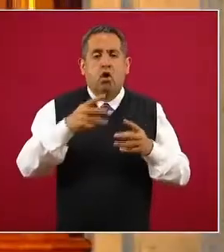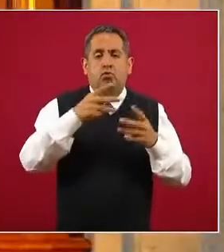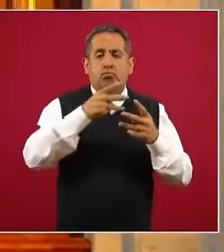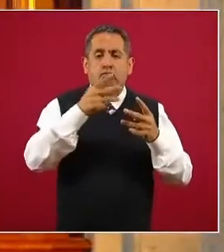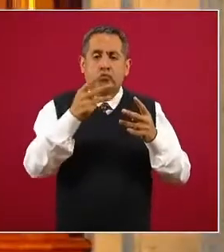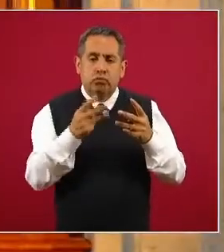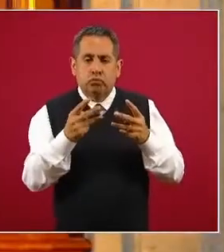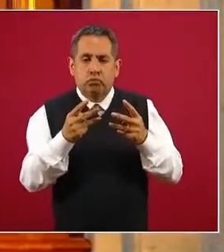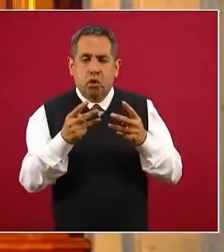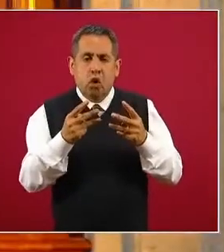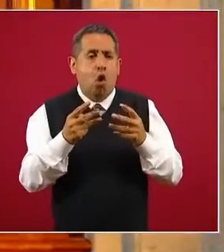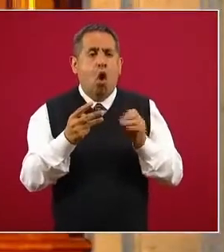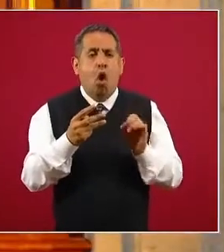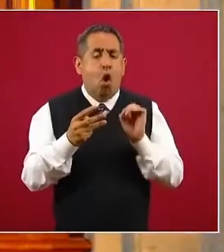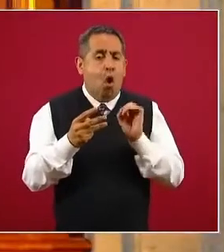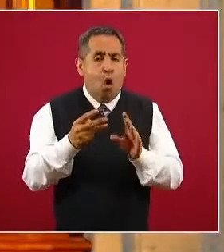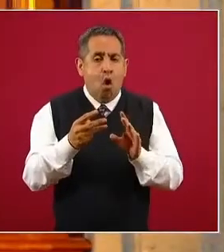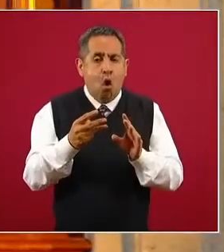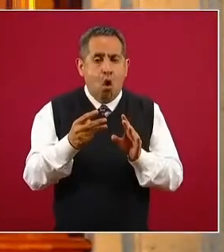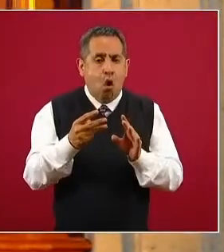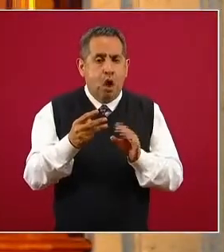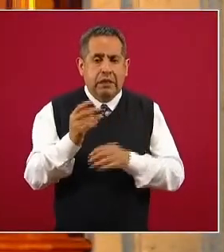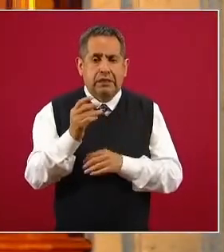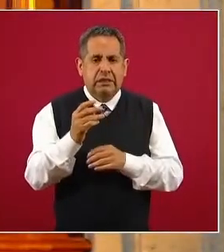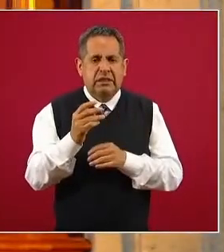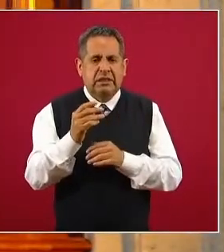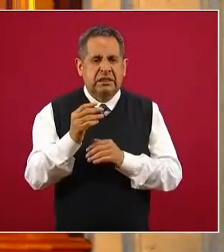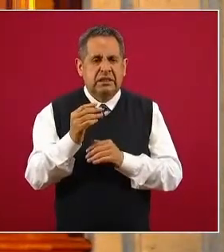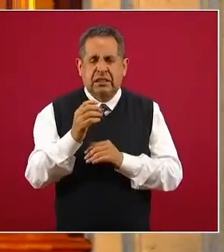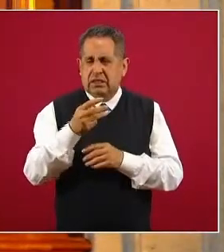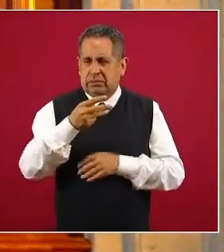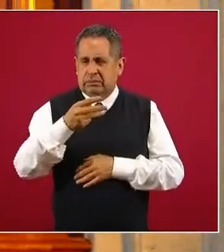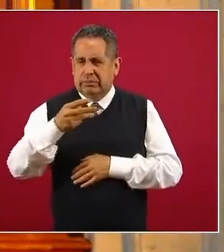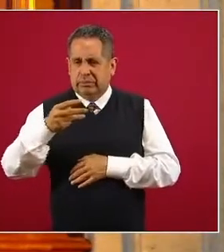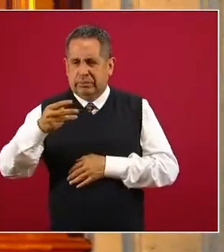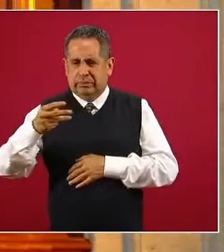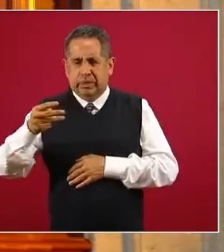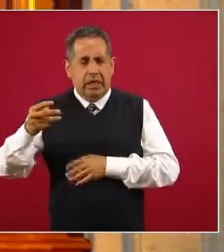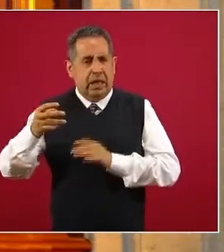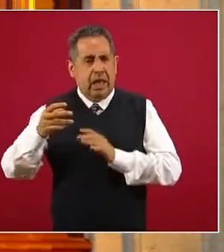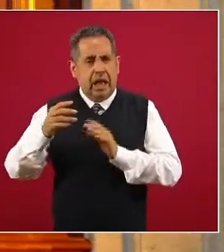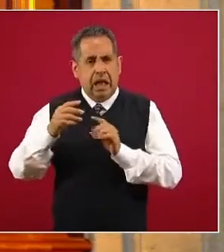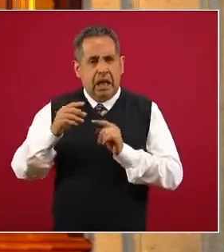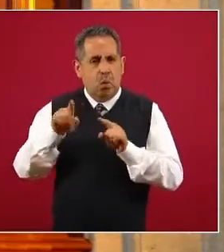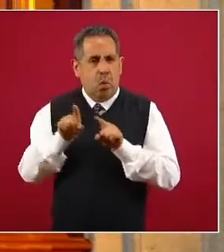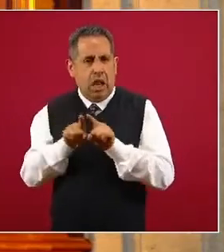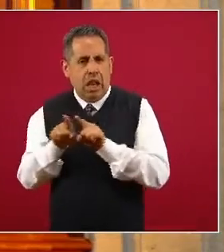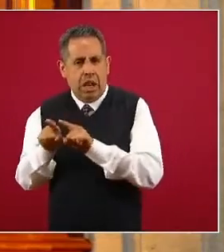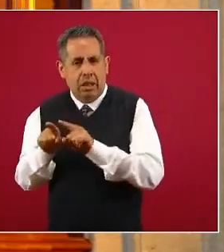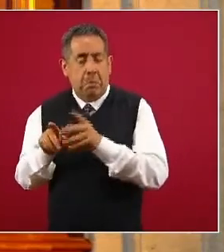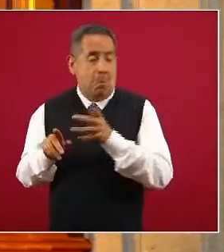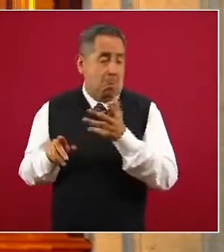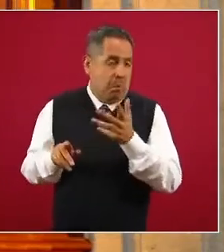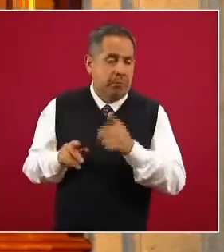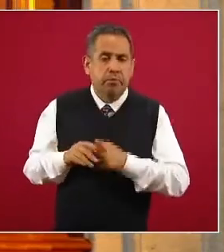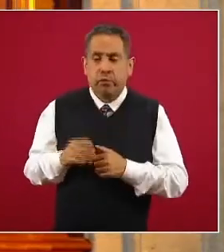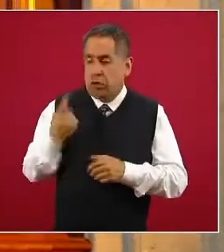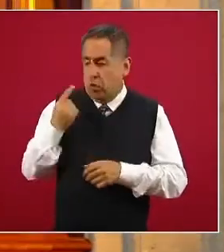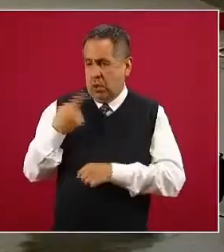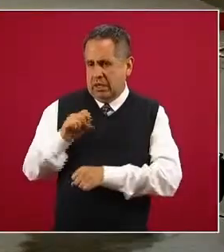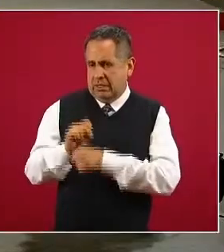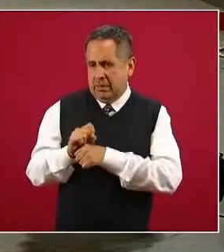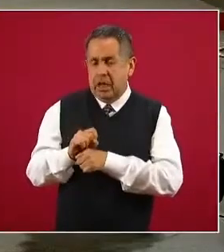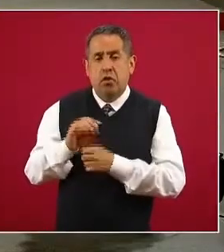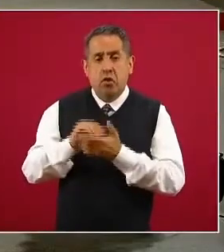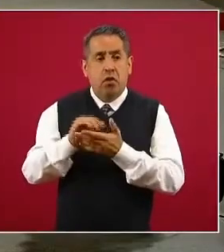o convertirse en un número cercano a la meseta o a la positividad. En lo que vamos de la semana todavía es una